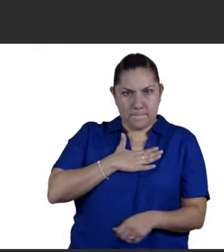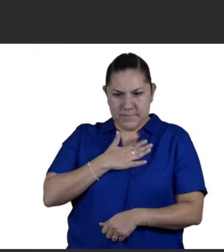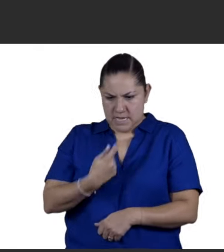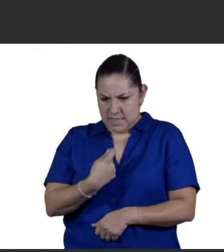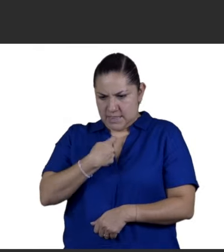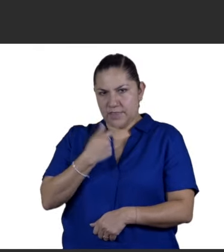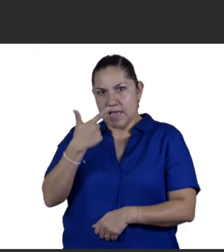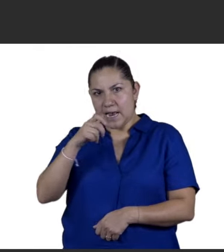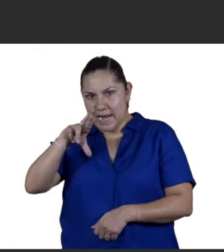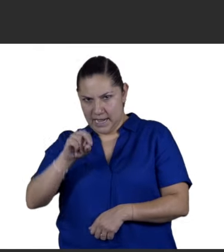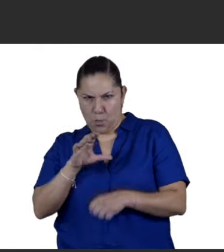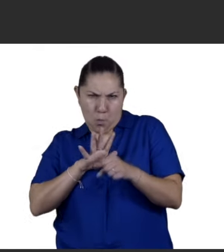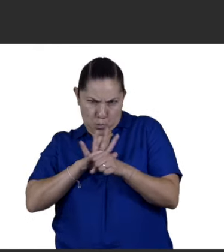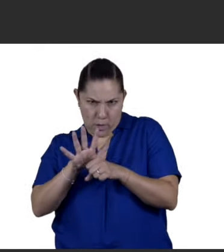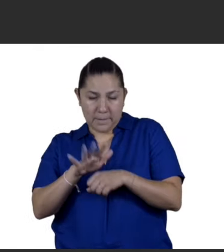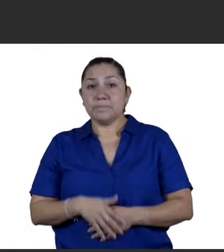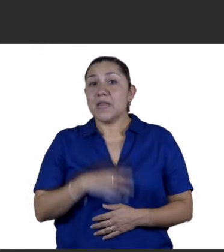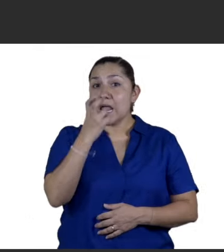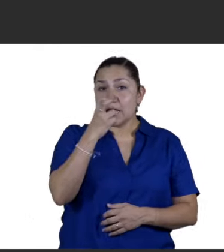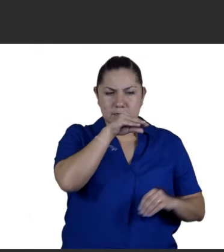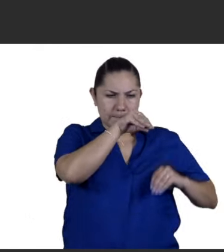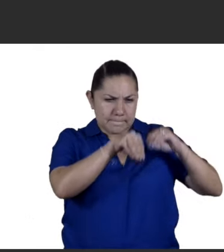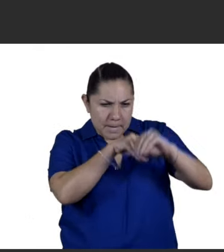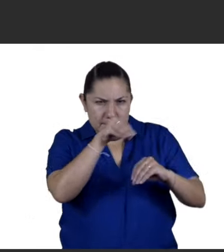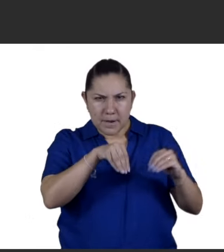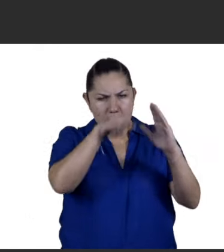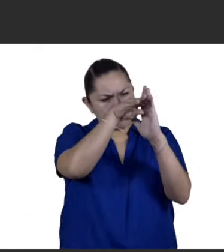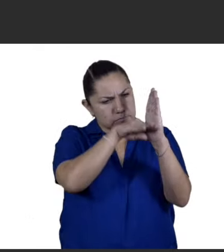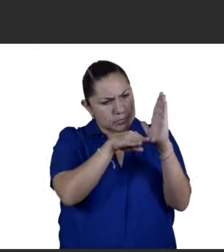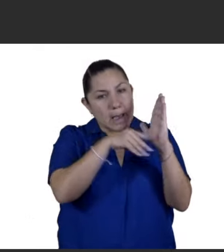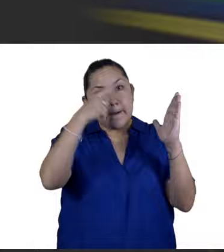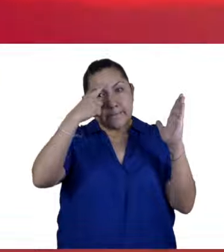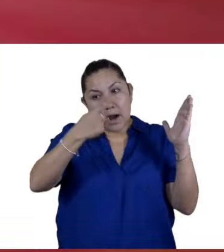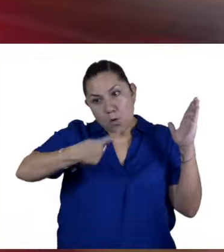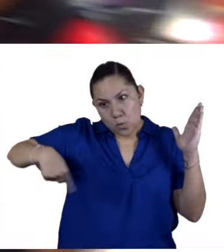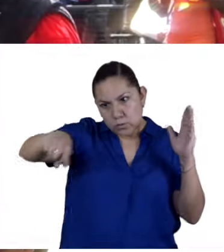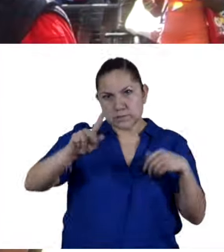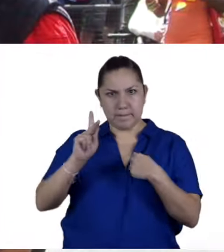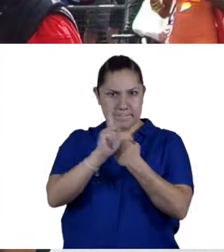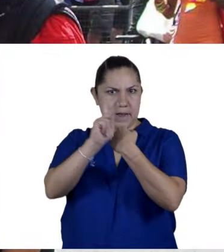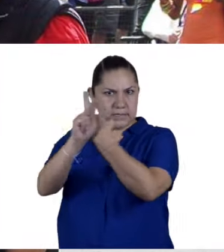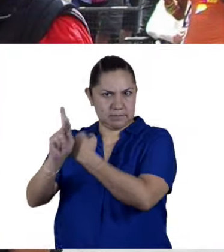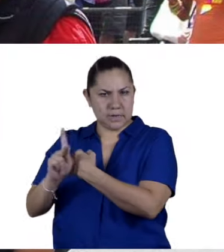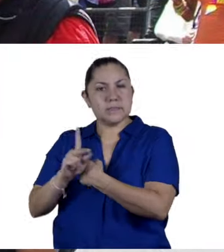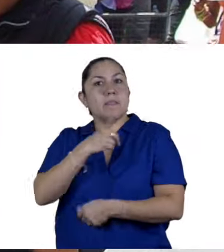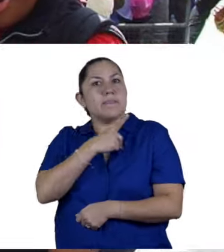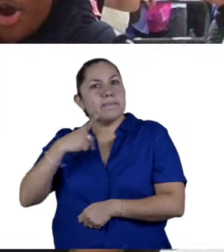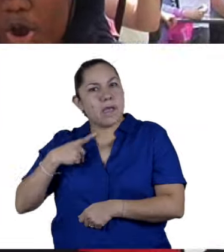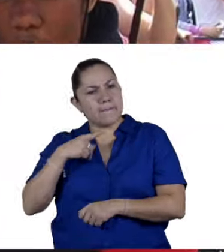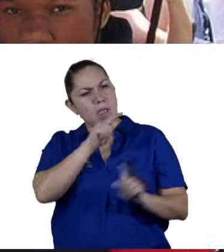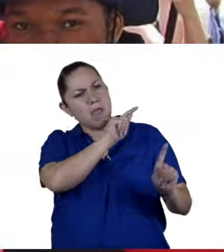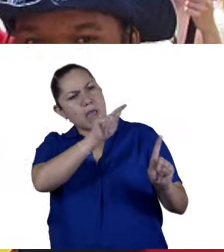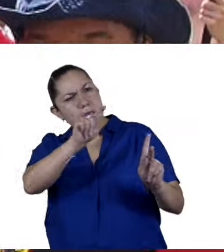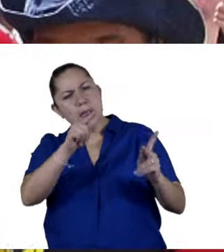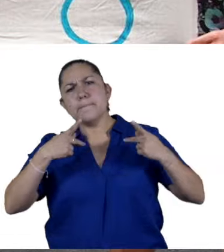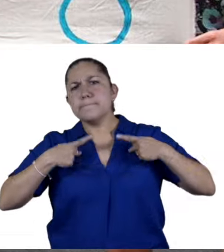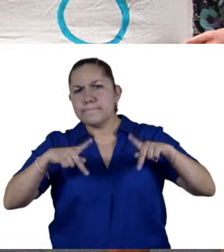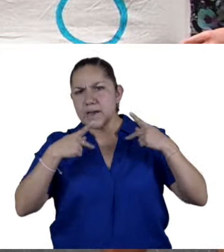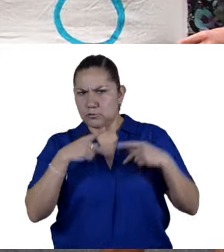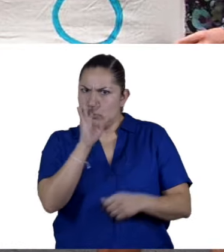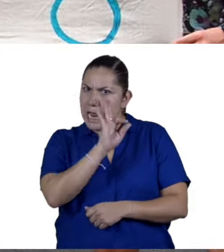Estos principios ofrecen recomendaciones a los estados para respetar y defender los derechos humanos de las personas